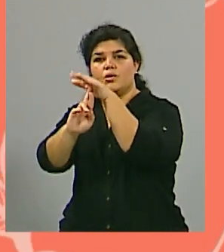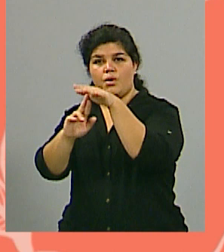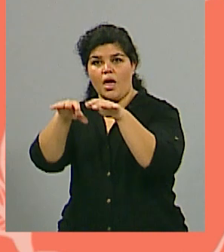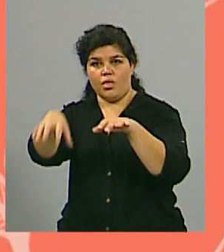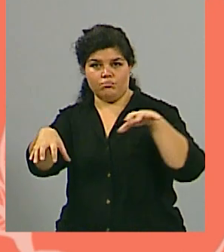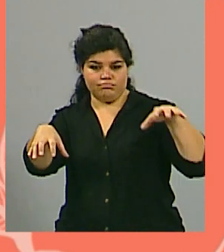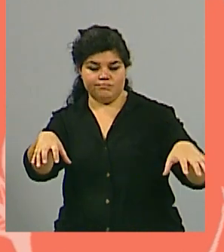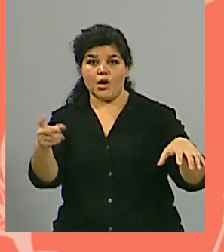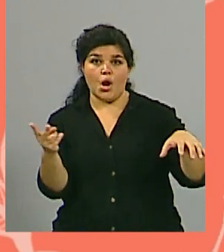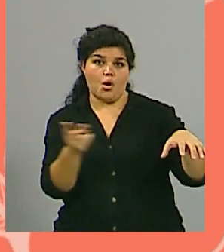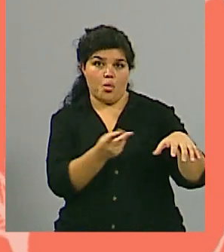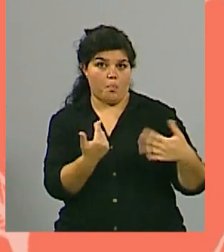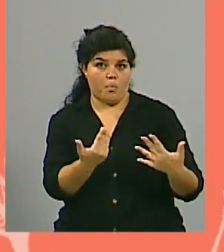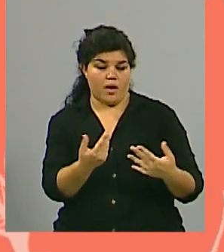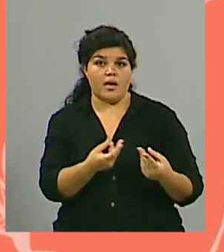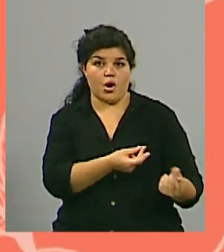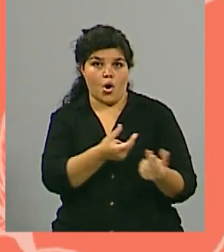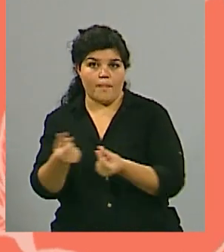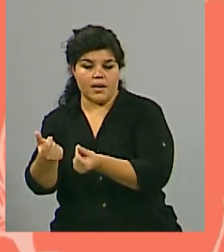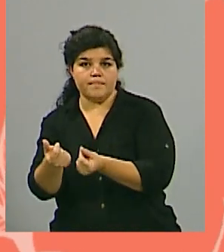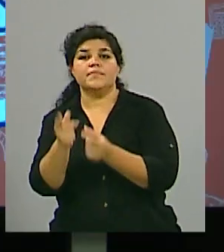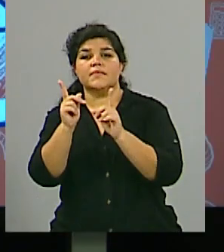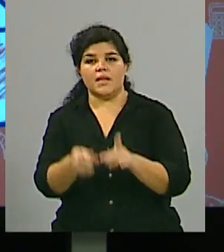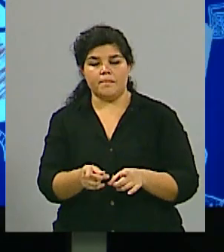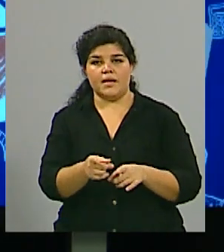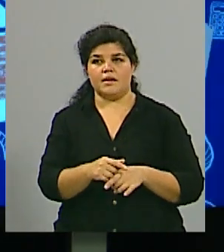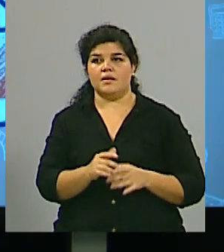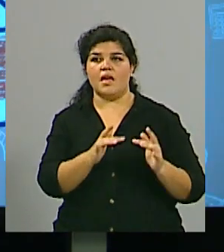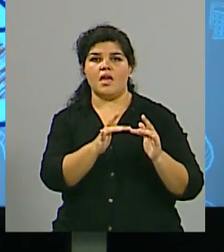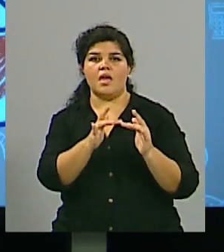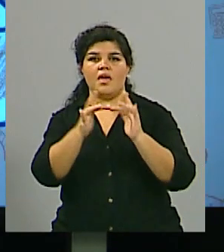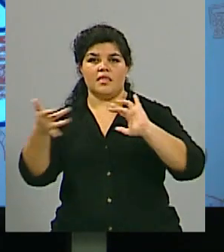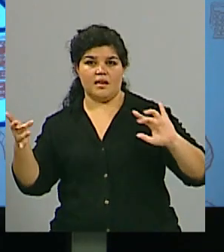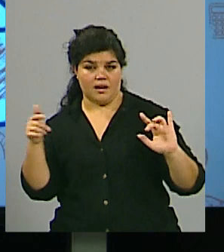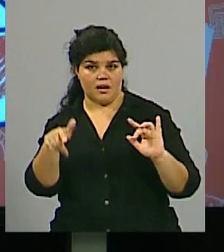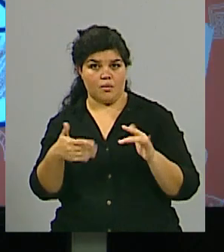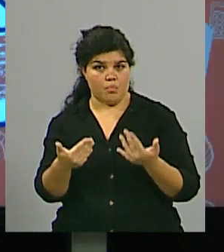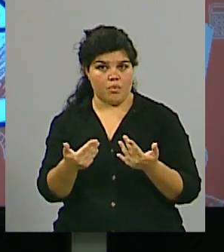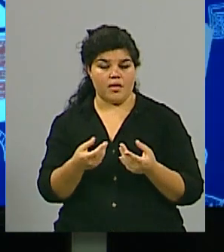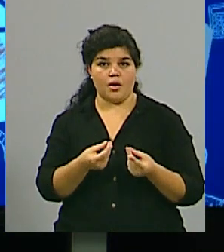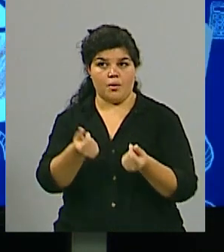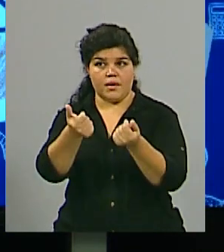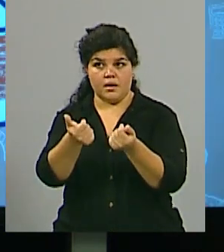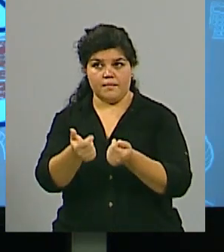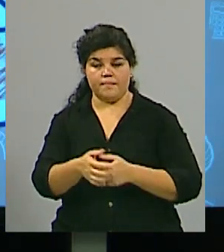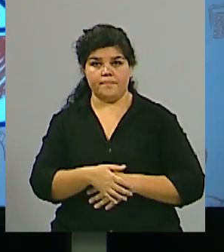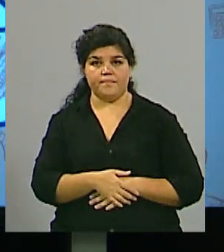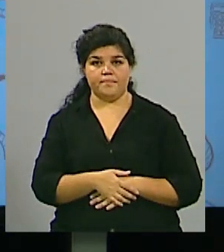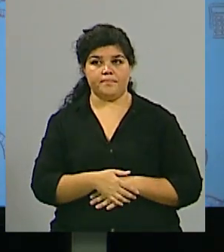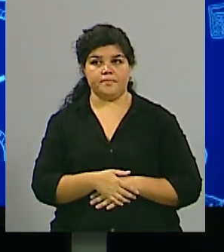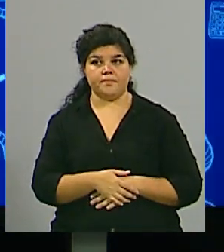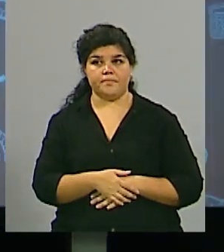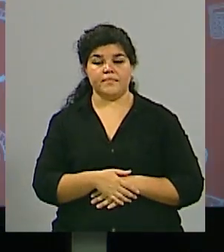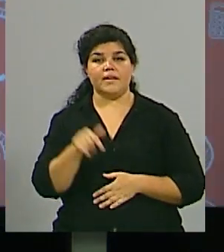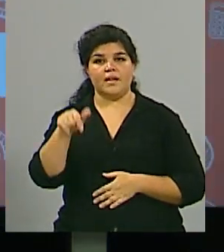si no, se puede comprar por internet. Diun tiene su sitio web. Exactamente. A través